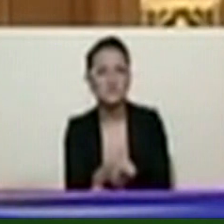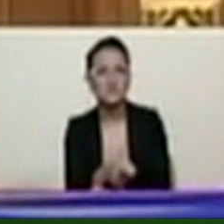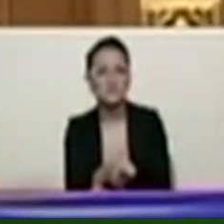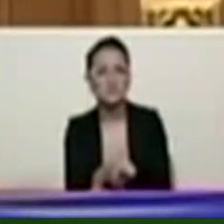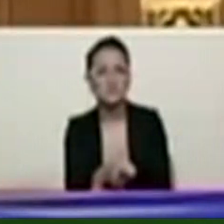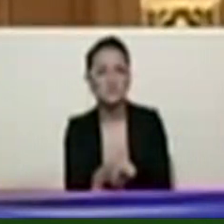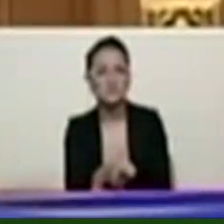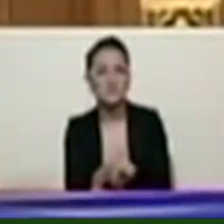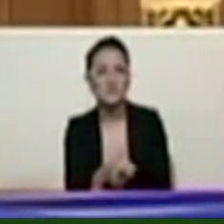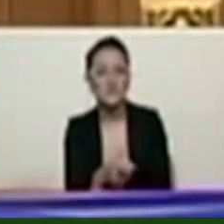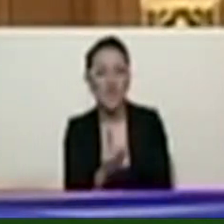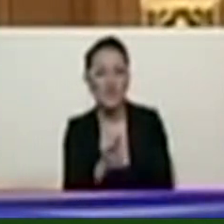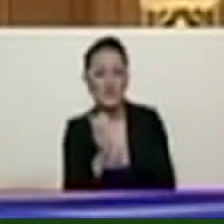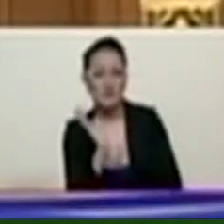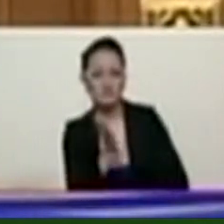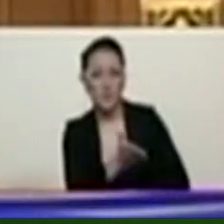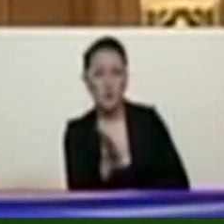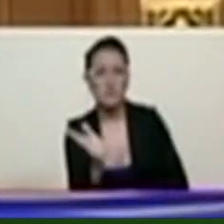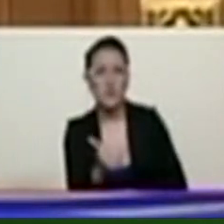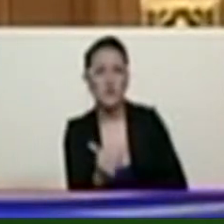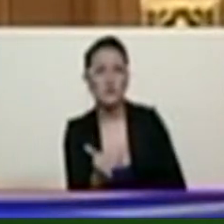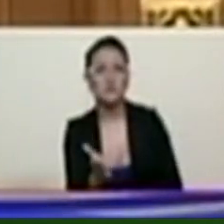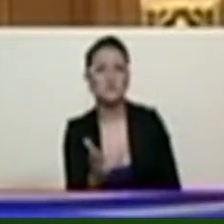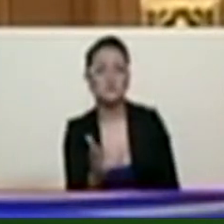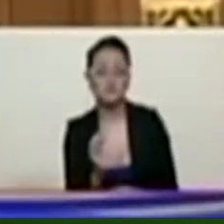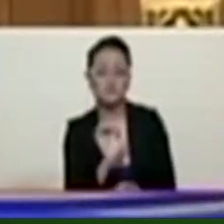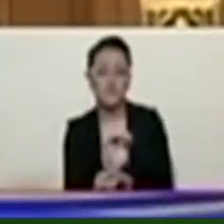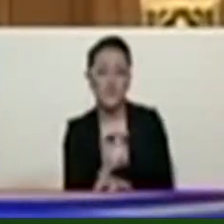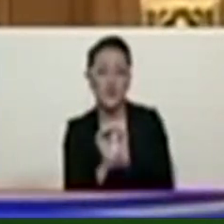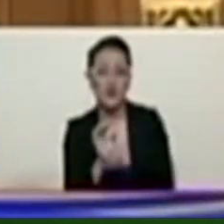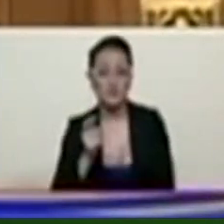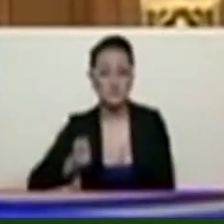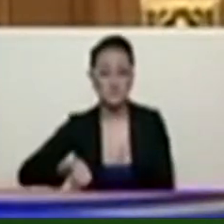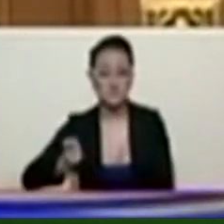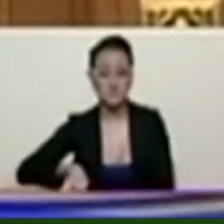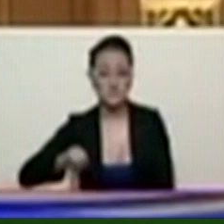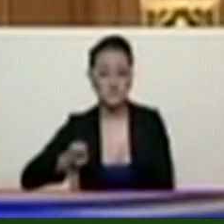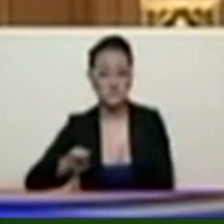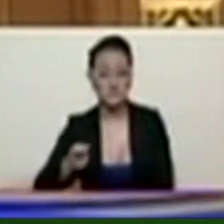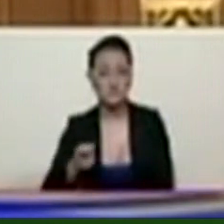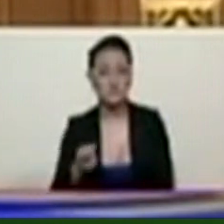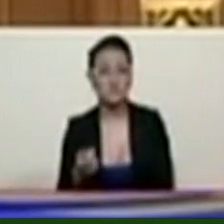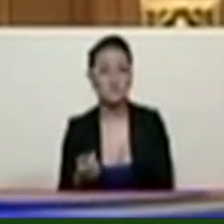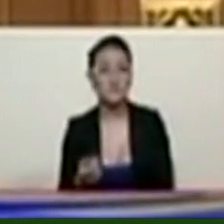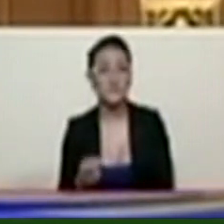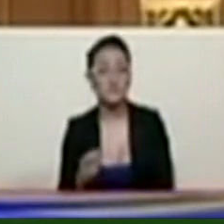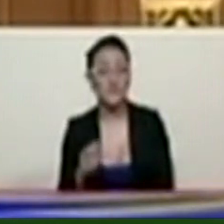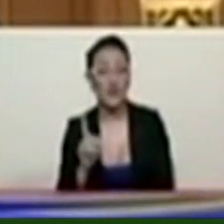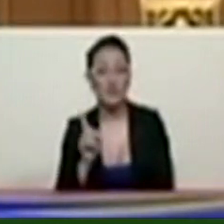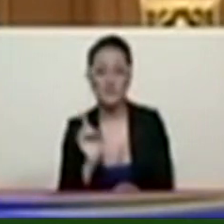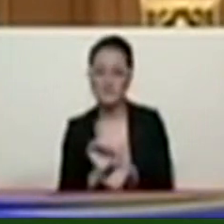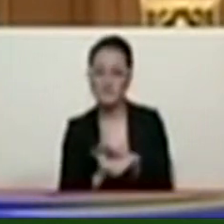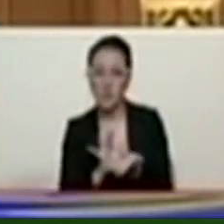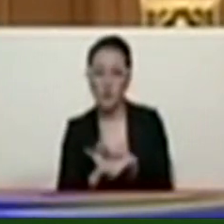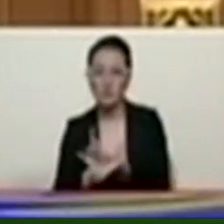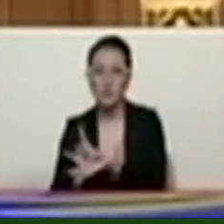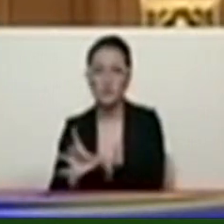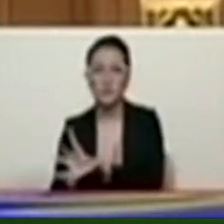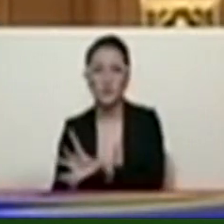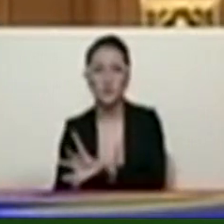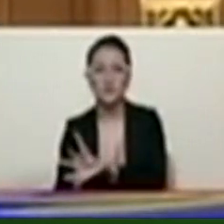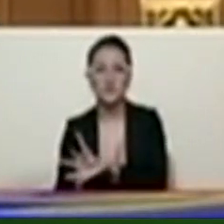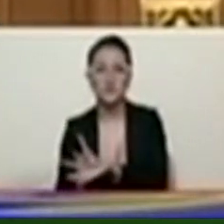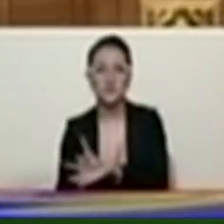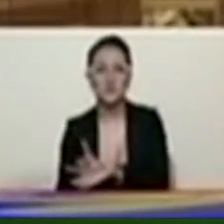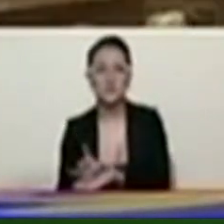sometidos al régimen disciplinario, que se entregaran a la Fiscalía General de la República y que fueran destituidos por